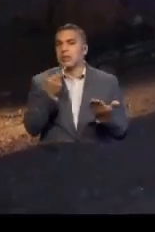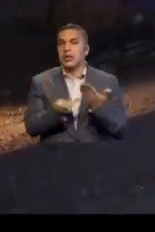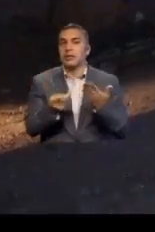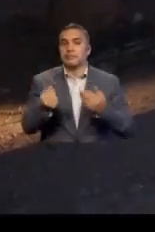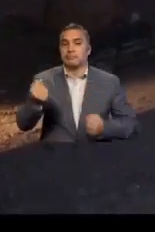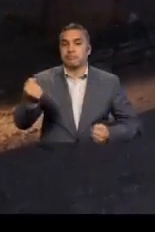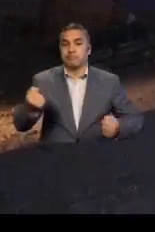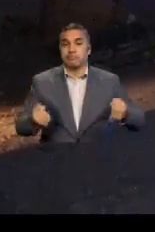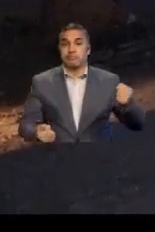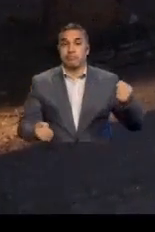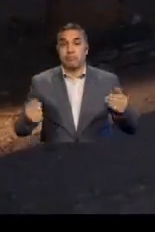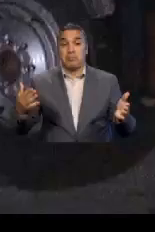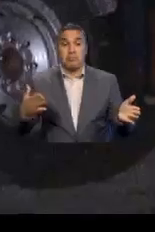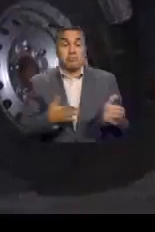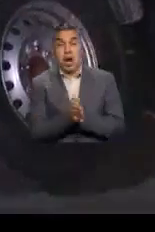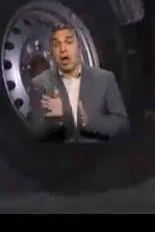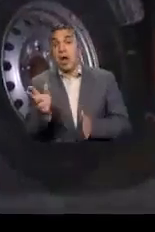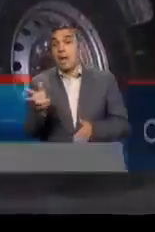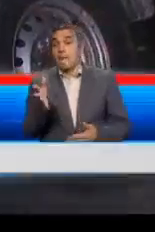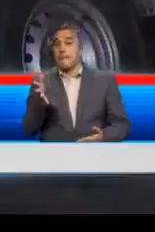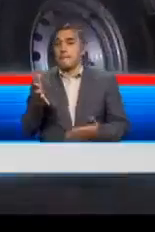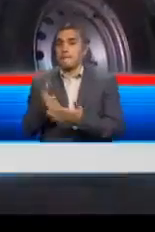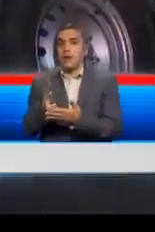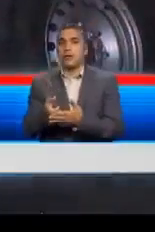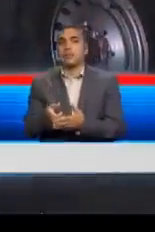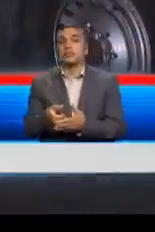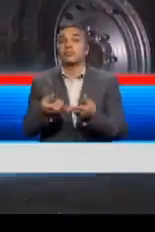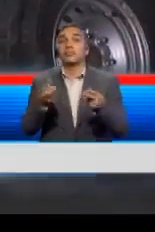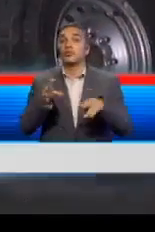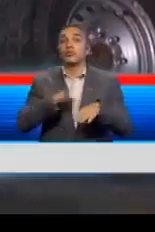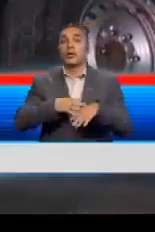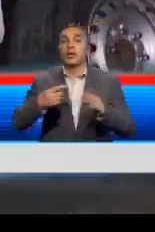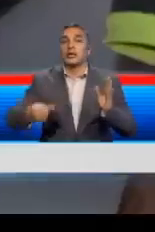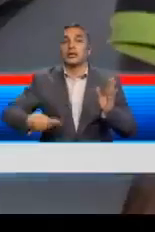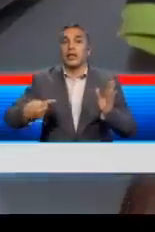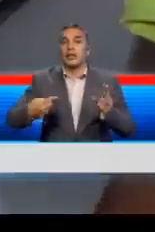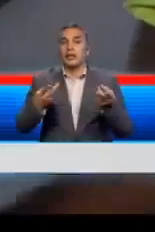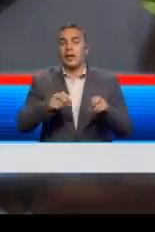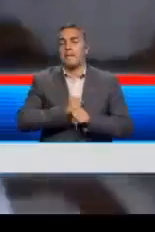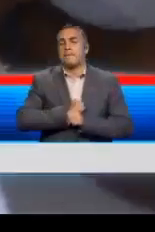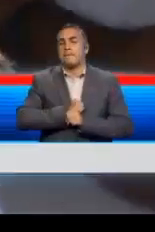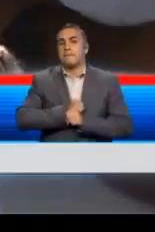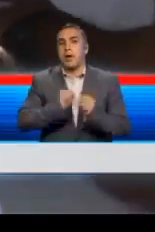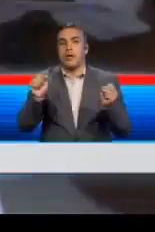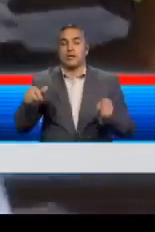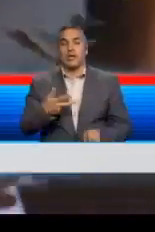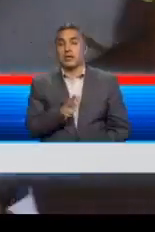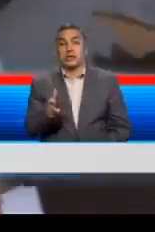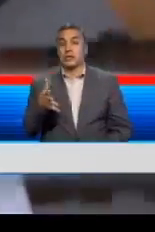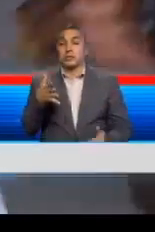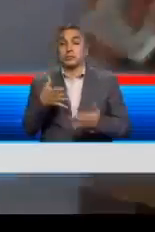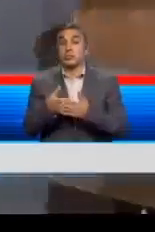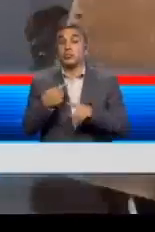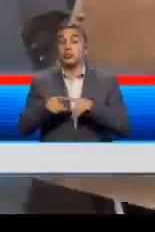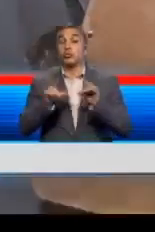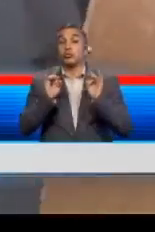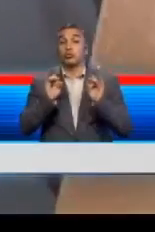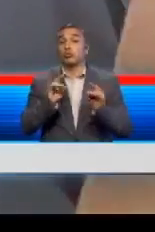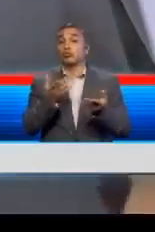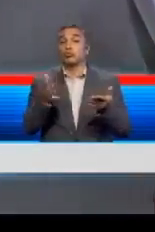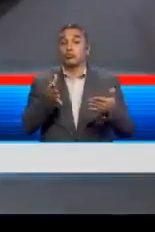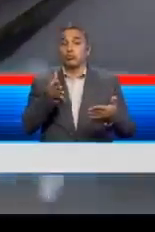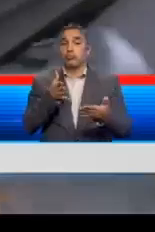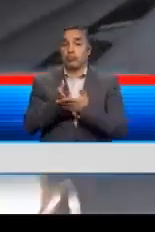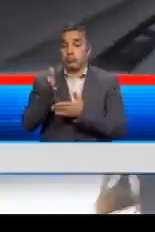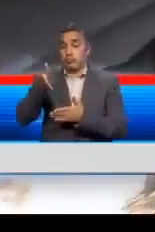camión lo hizo perder el control, puesto que sufrió el daño en uno de sus neumáticos y perdió pista. Finalmente, cayó